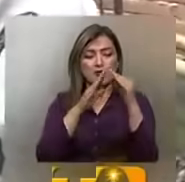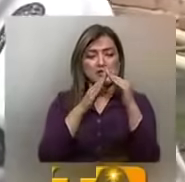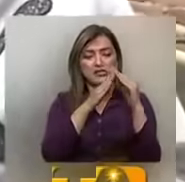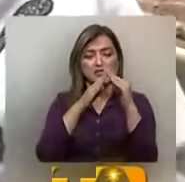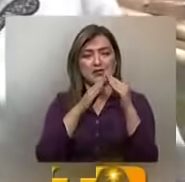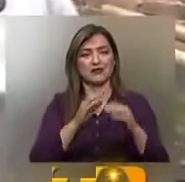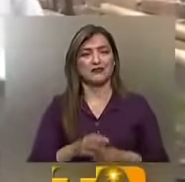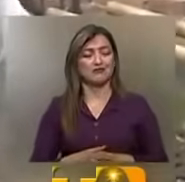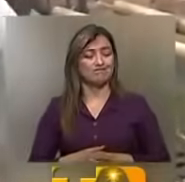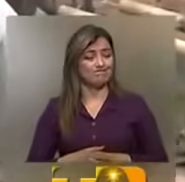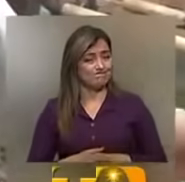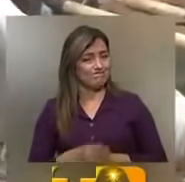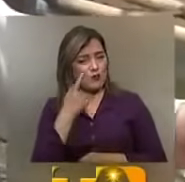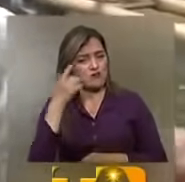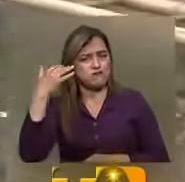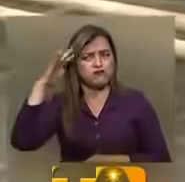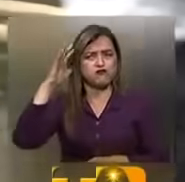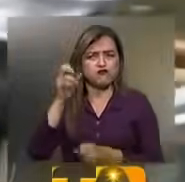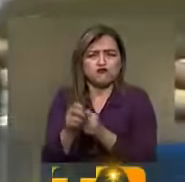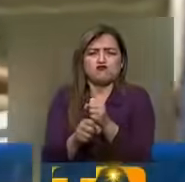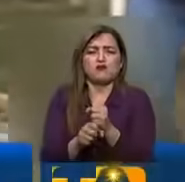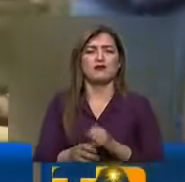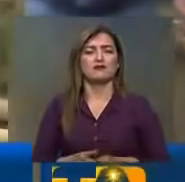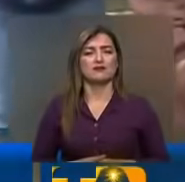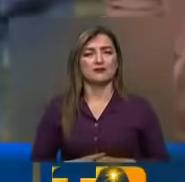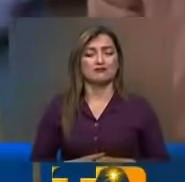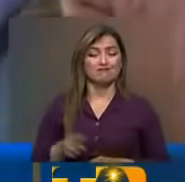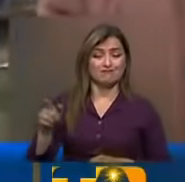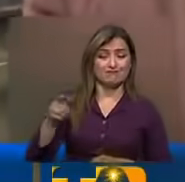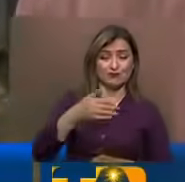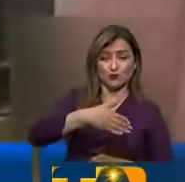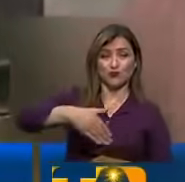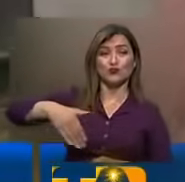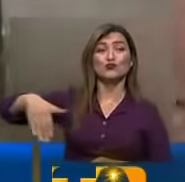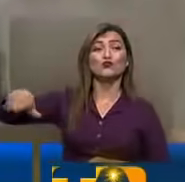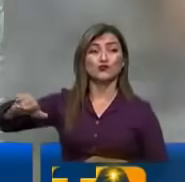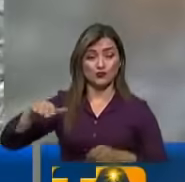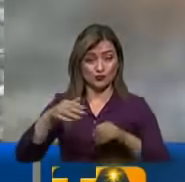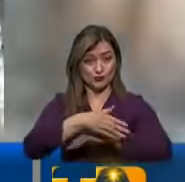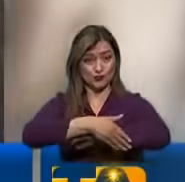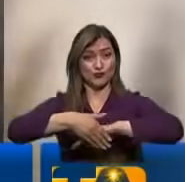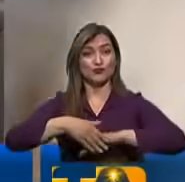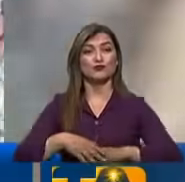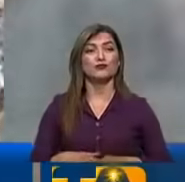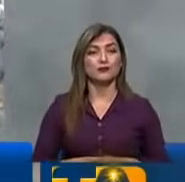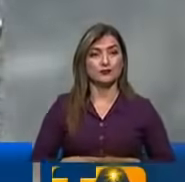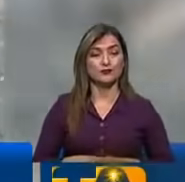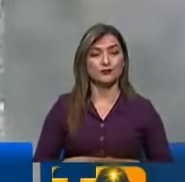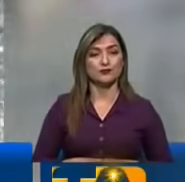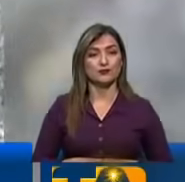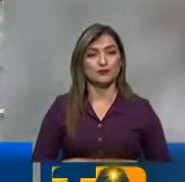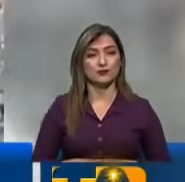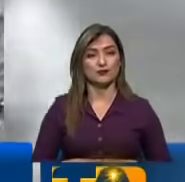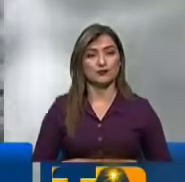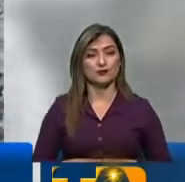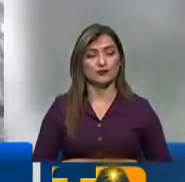Estos son socavones que son desde hace años atrás. Por la parte de acá había una calle anteriormente, pero este